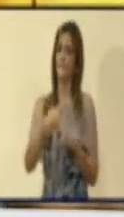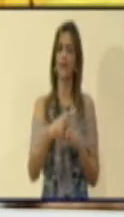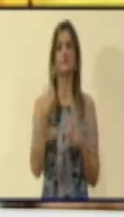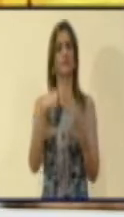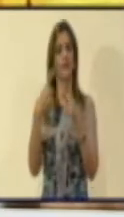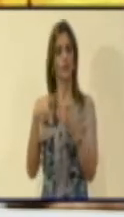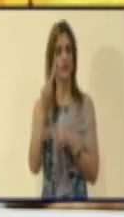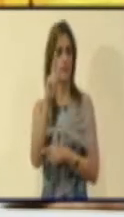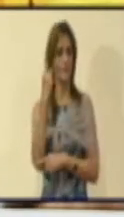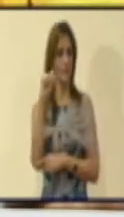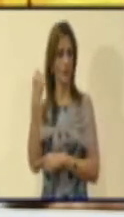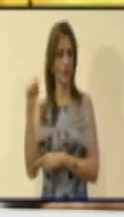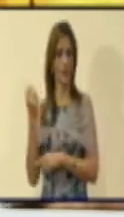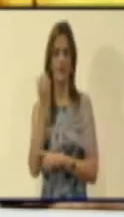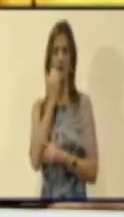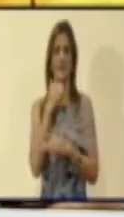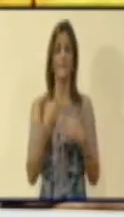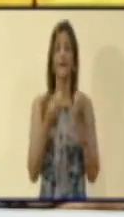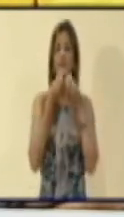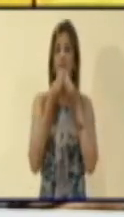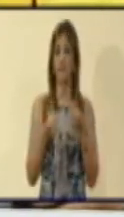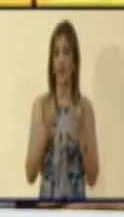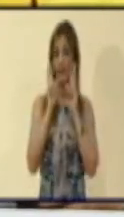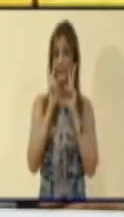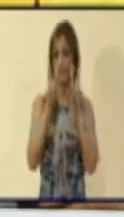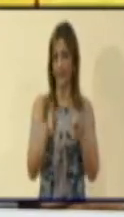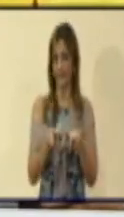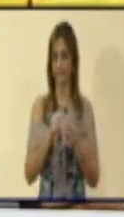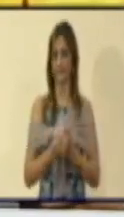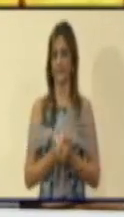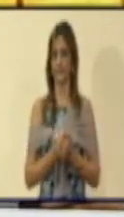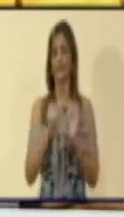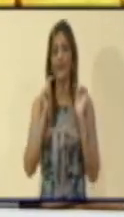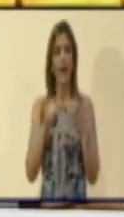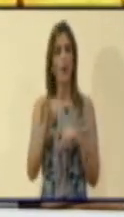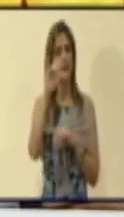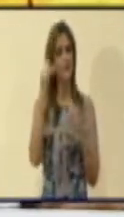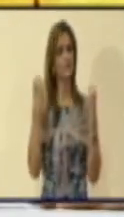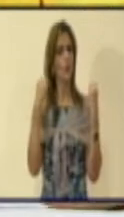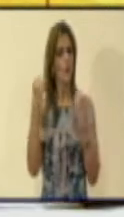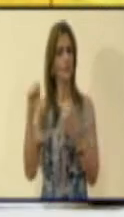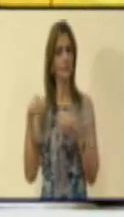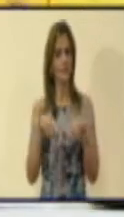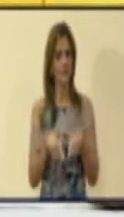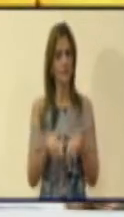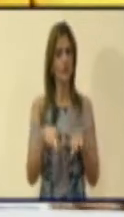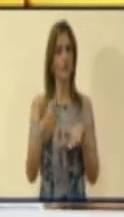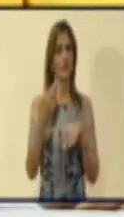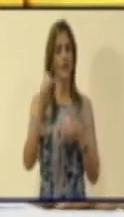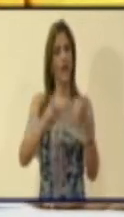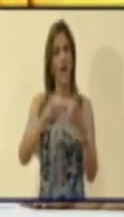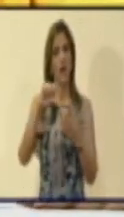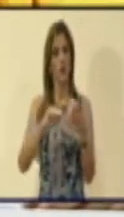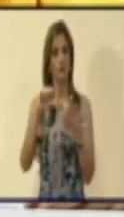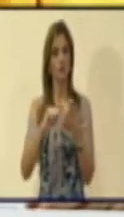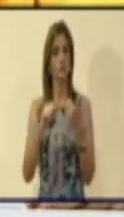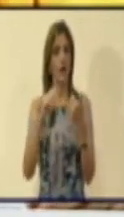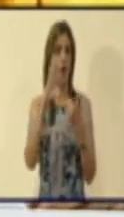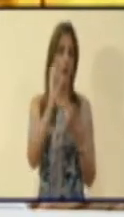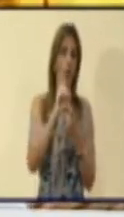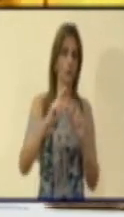pudieran manifestar. Ahora, el incumplimiento agravado de estas conductas o su proliferación de manera muy intensa